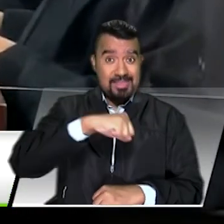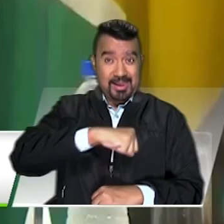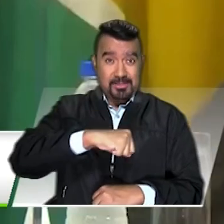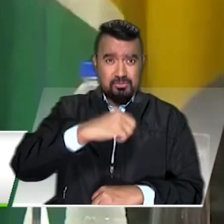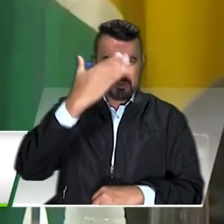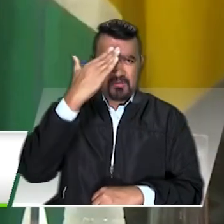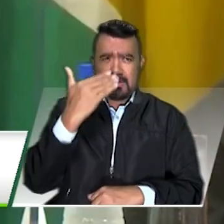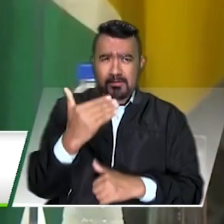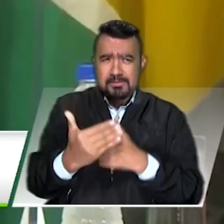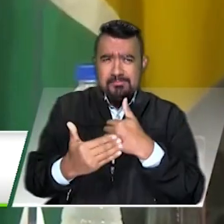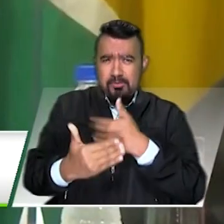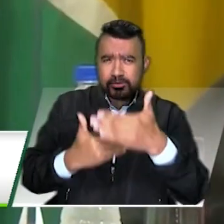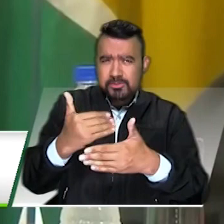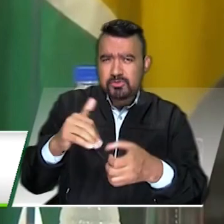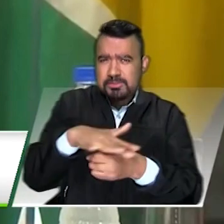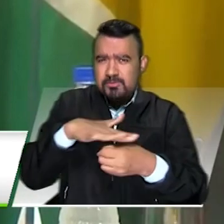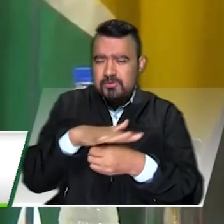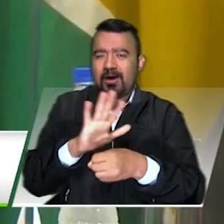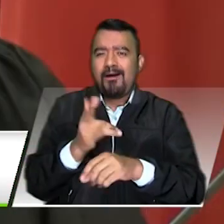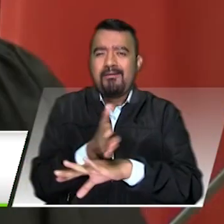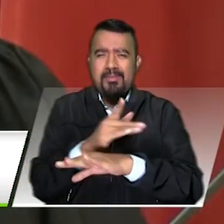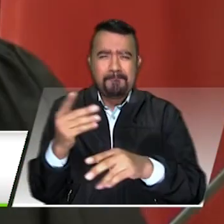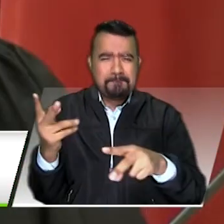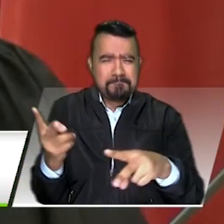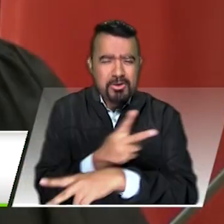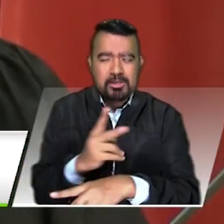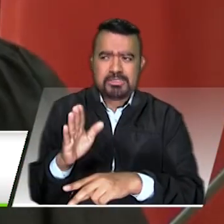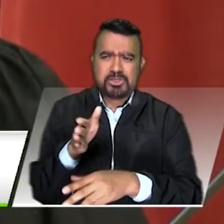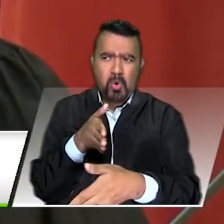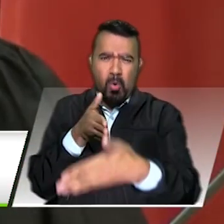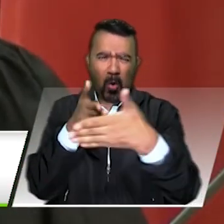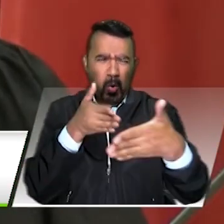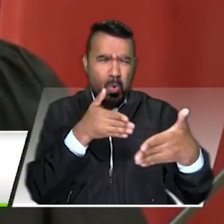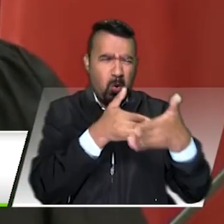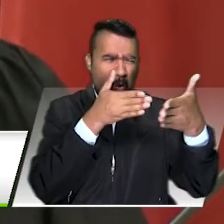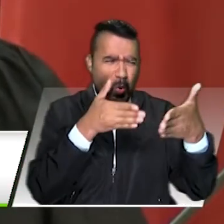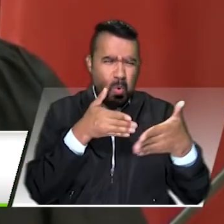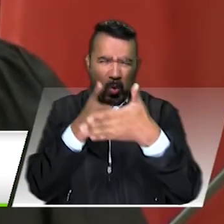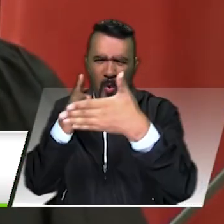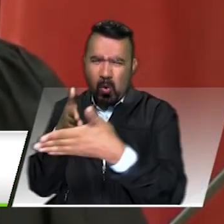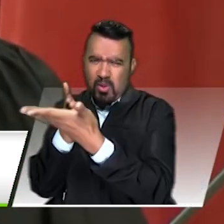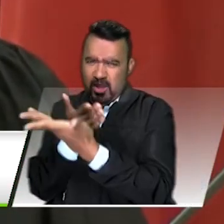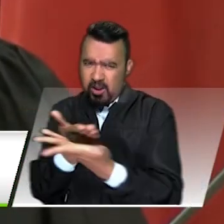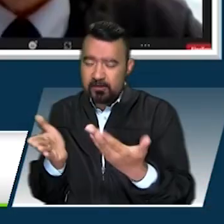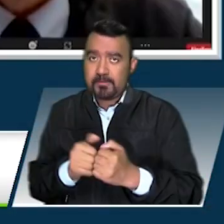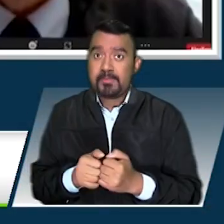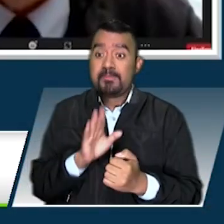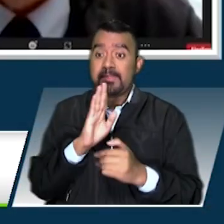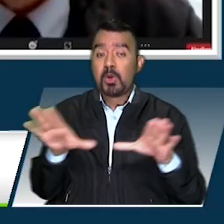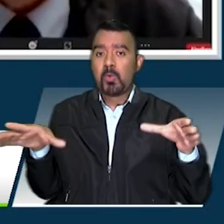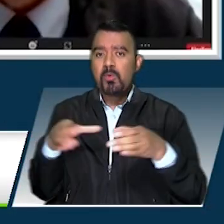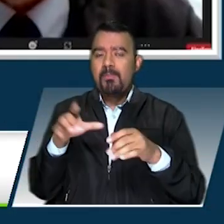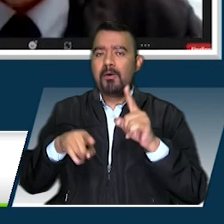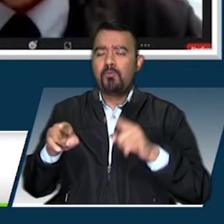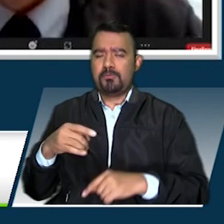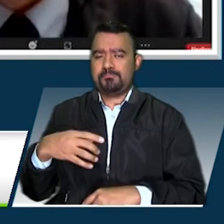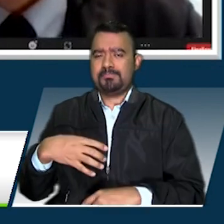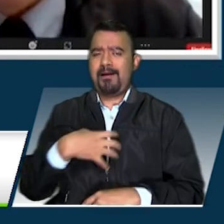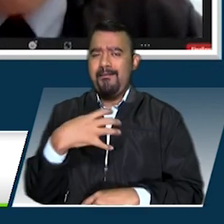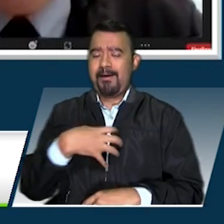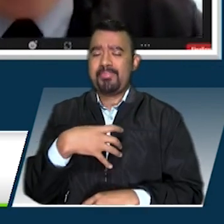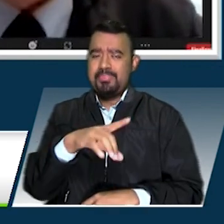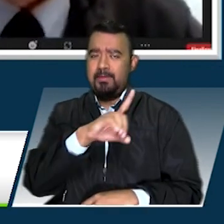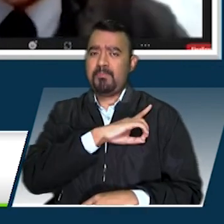los hechos de violencia intimidación hostigamiento y amenazas contra miembros de éste corporado se denunció la participación de